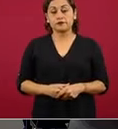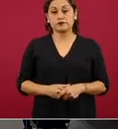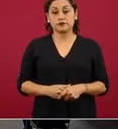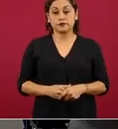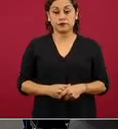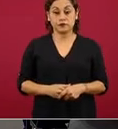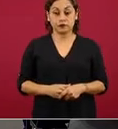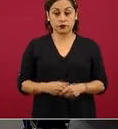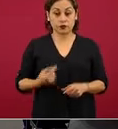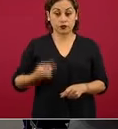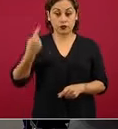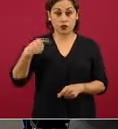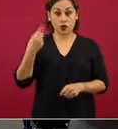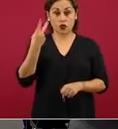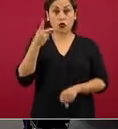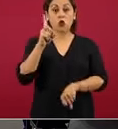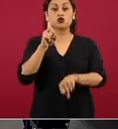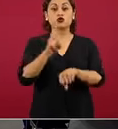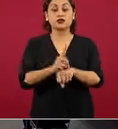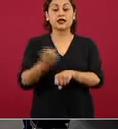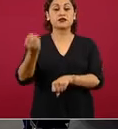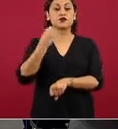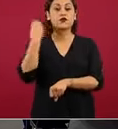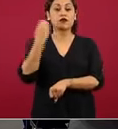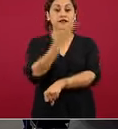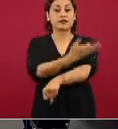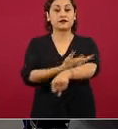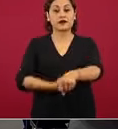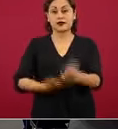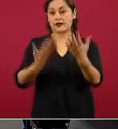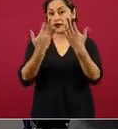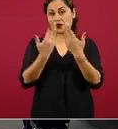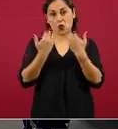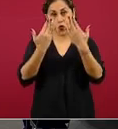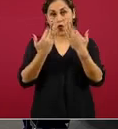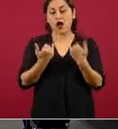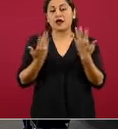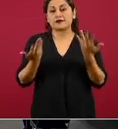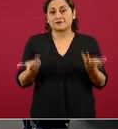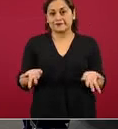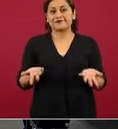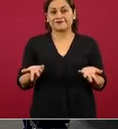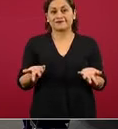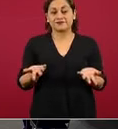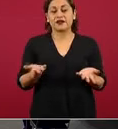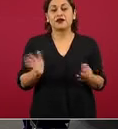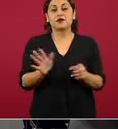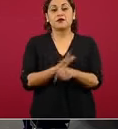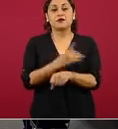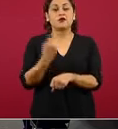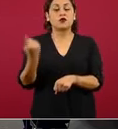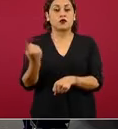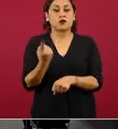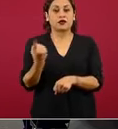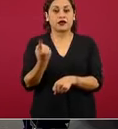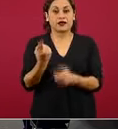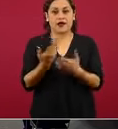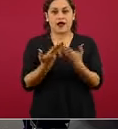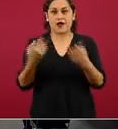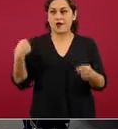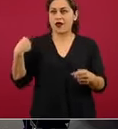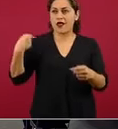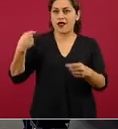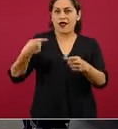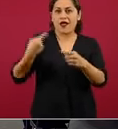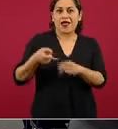2 días sin conferencia vespertina, eso ya para los ritmos que tenemos se nos hace raro tener tantos días